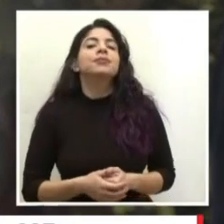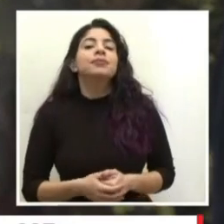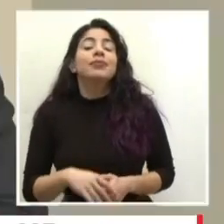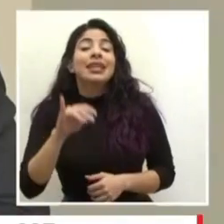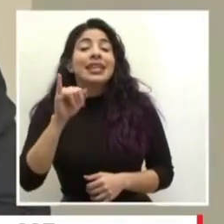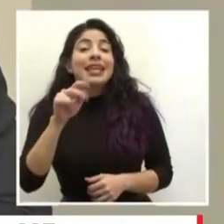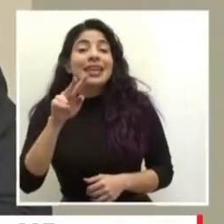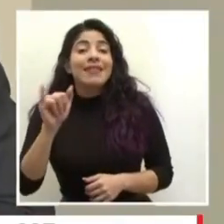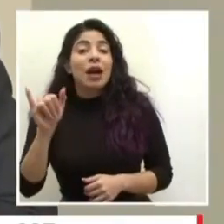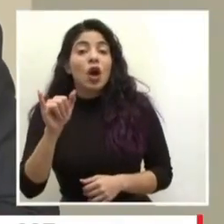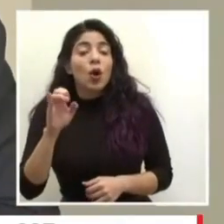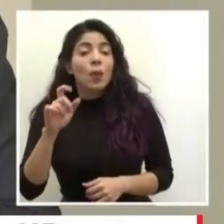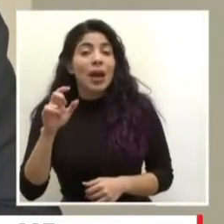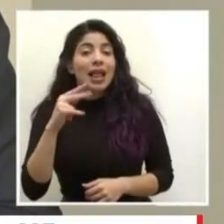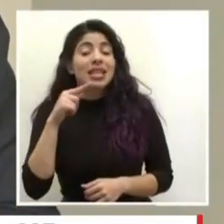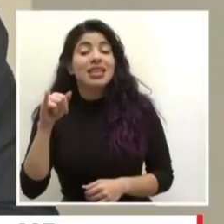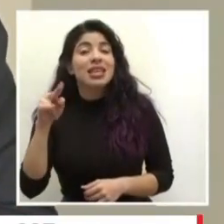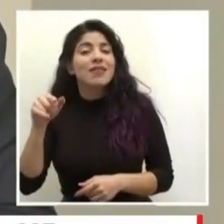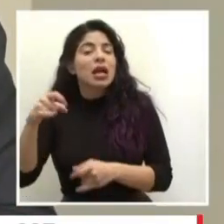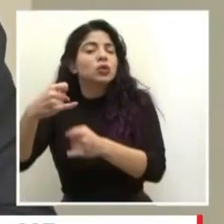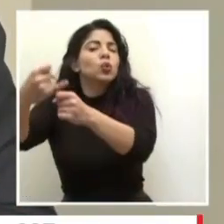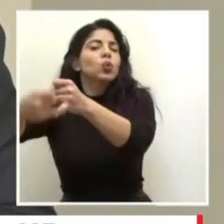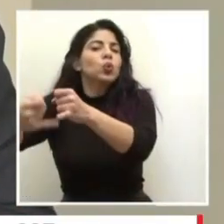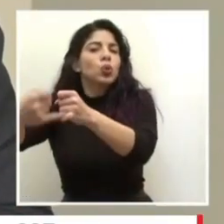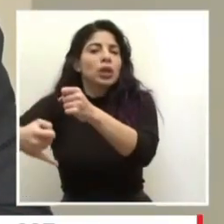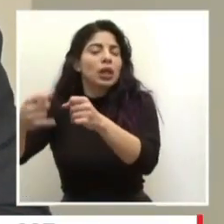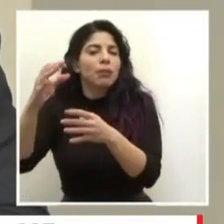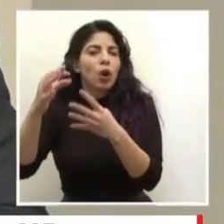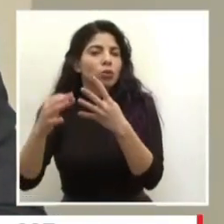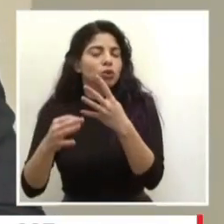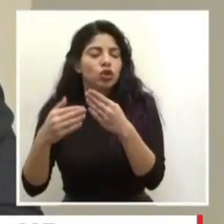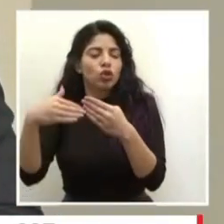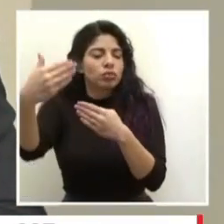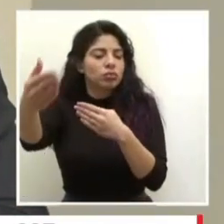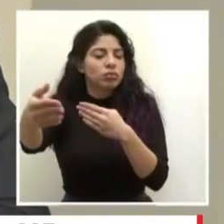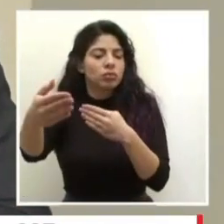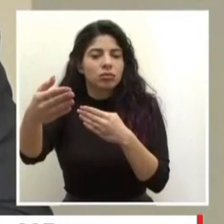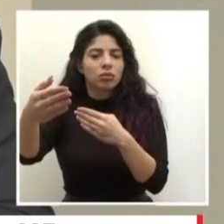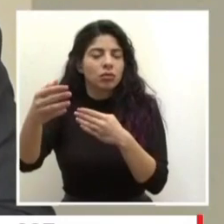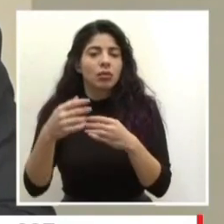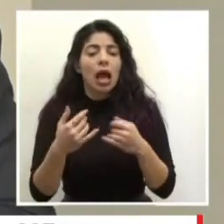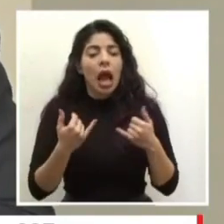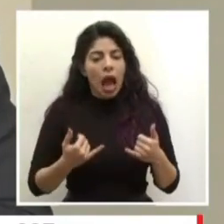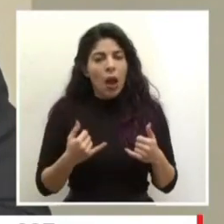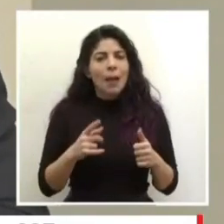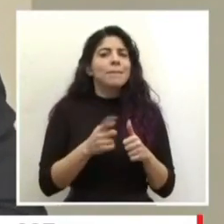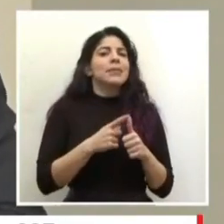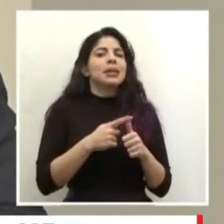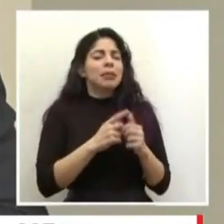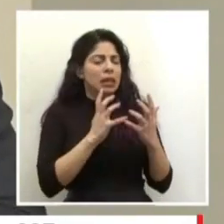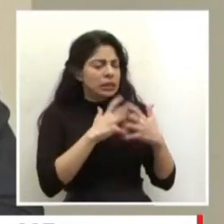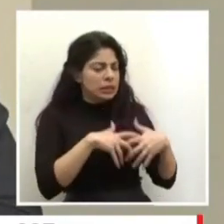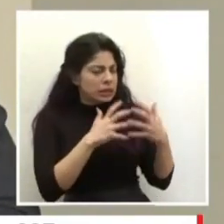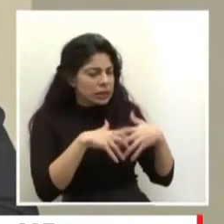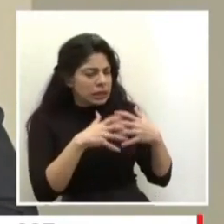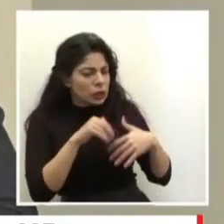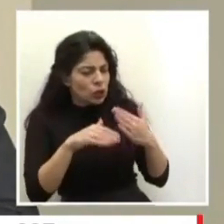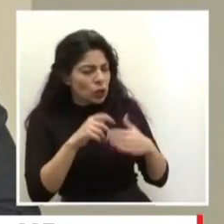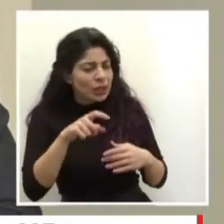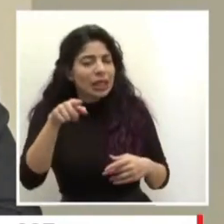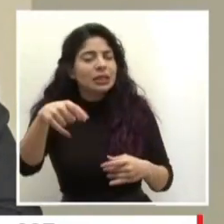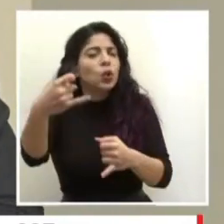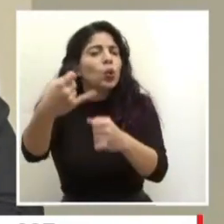IVA, como lo ha dicho Don Elian, será la última opción que buscaríamos tocar. O sea, vamos a articular todos los mecanismos necesarios, pero esa sería